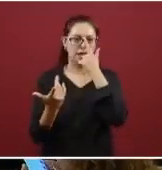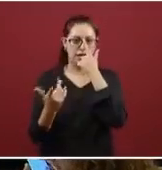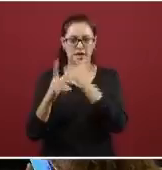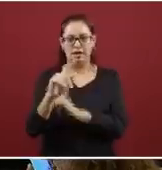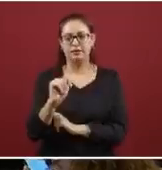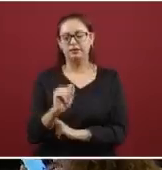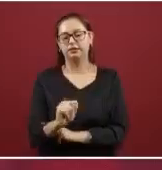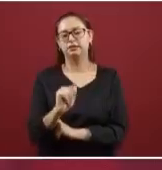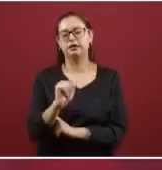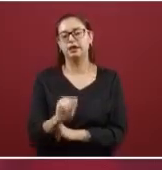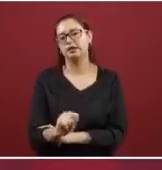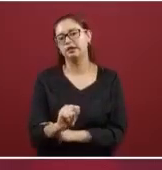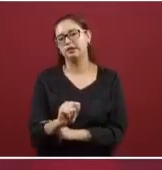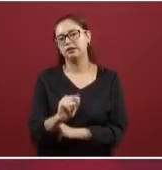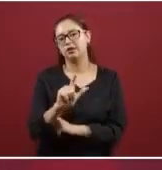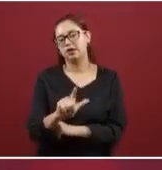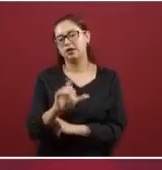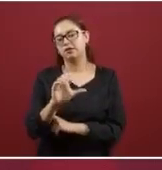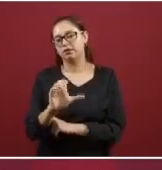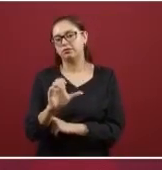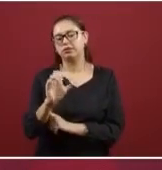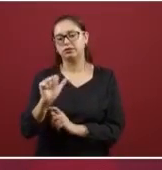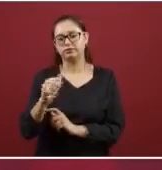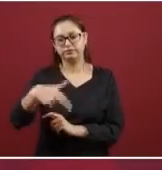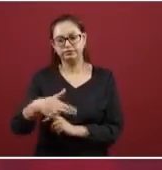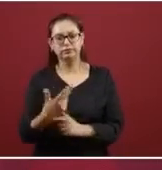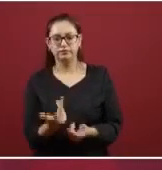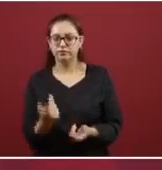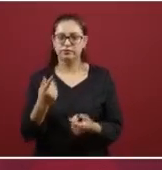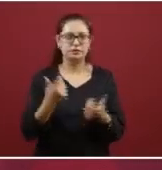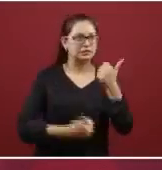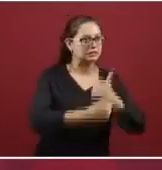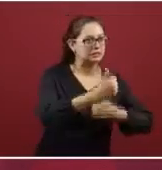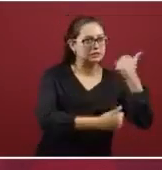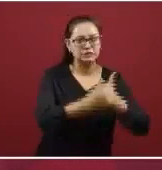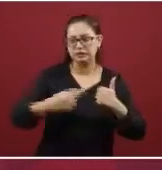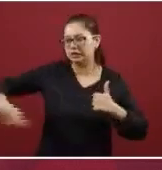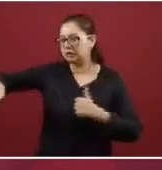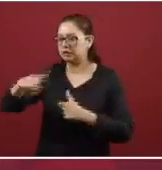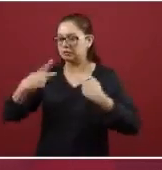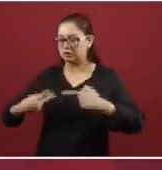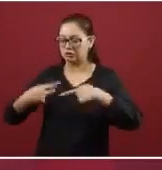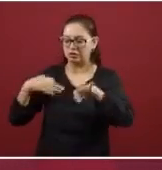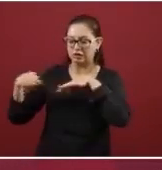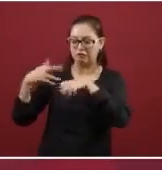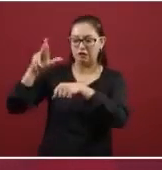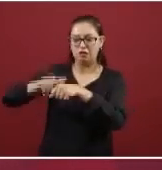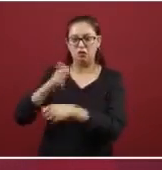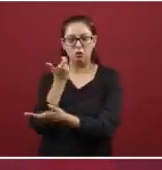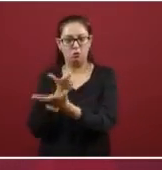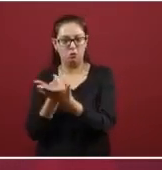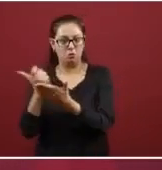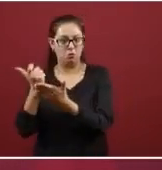ser competitivos, empezaron a reducirse los sueldos de los trabajadores en forma artificial. Y un